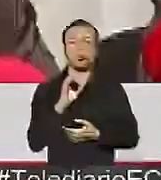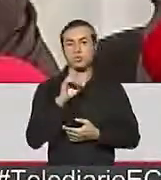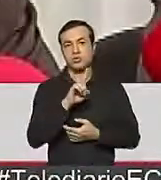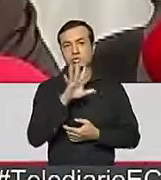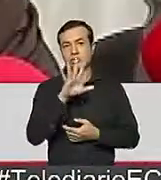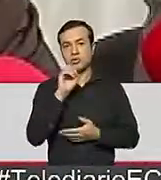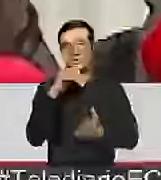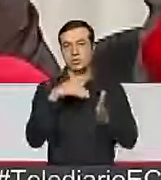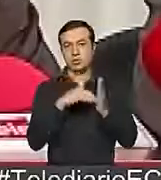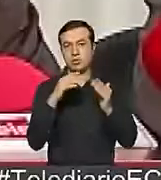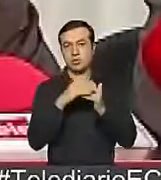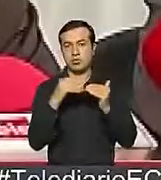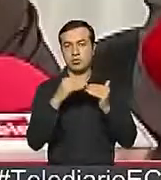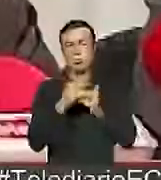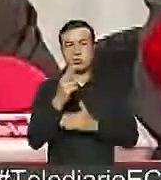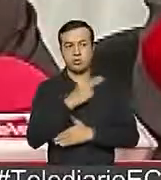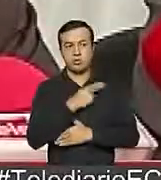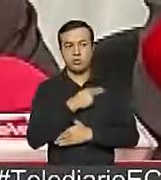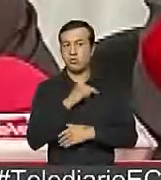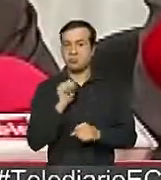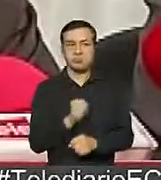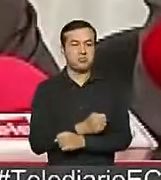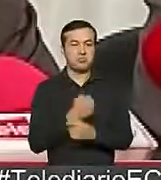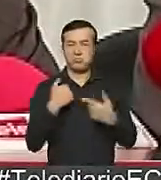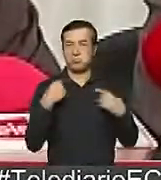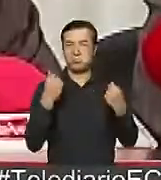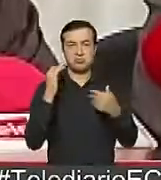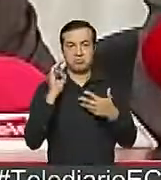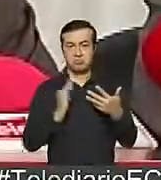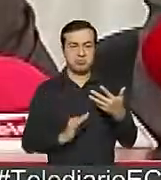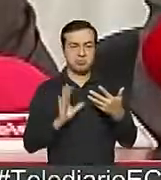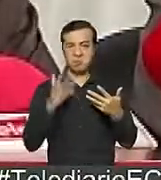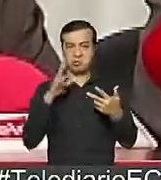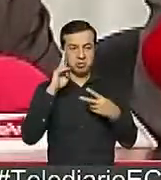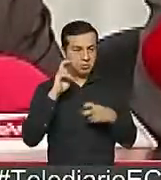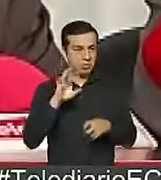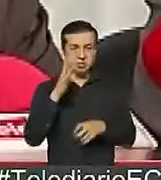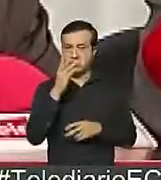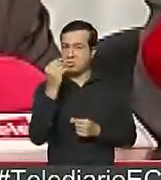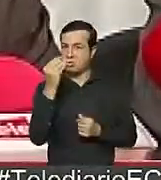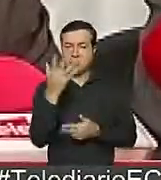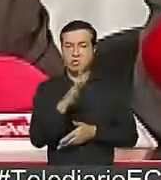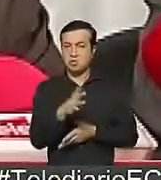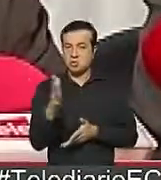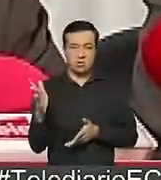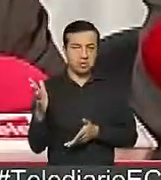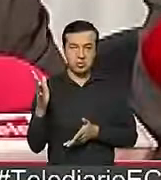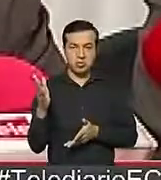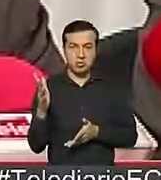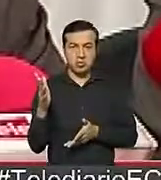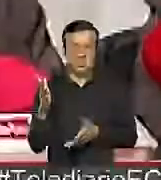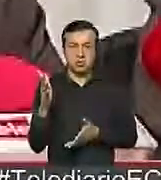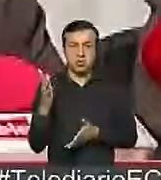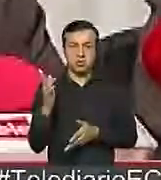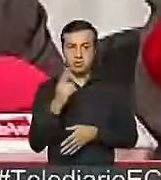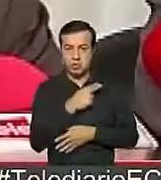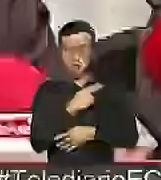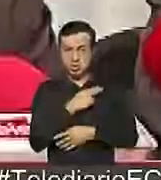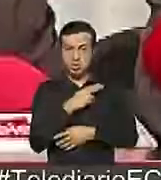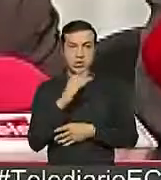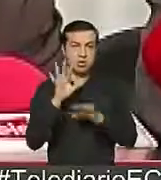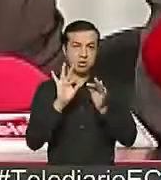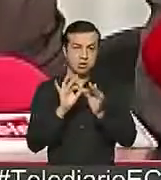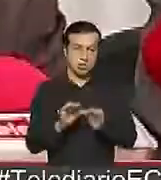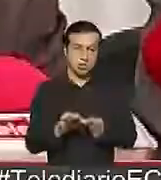150 mil dólares. La universidad no tiene presupuesto para investigación, no tiene presupuestos para academia, para reparar